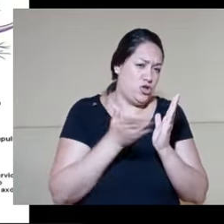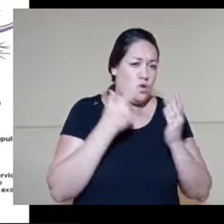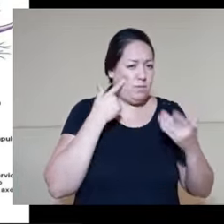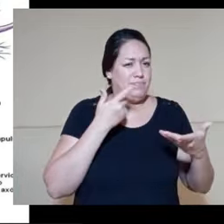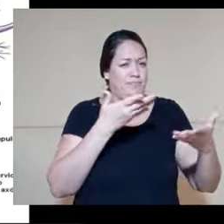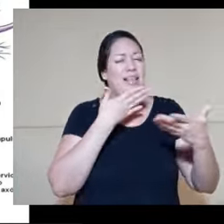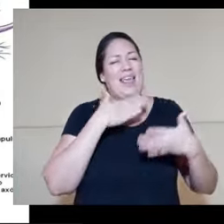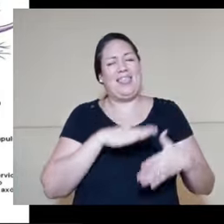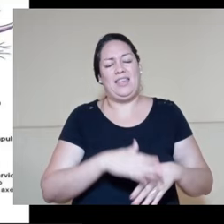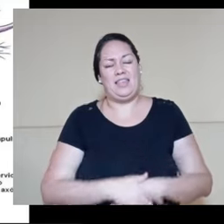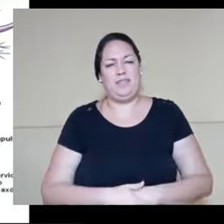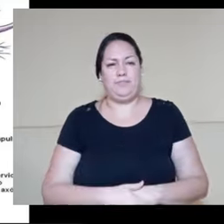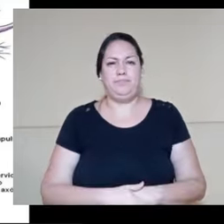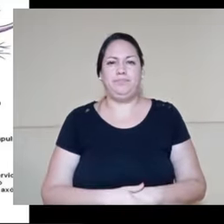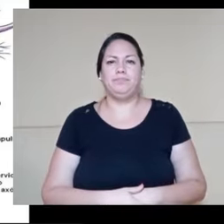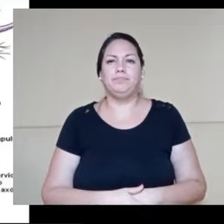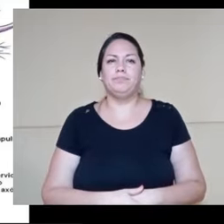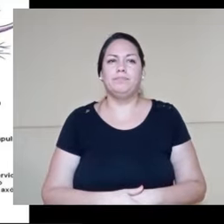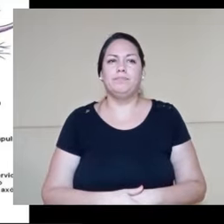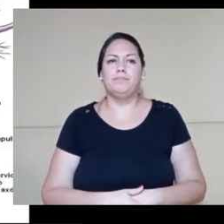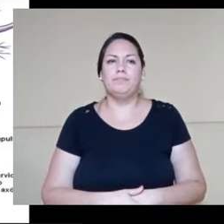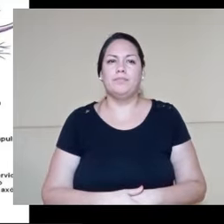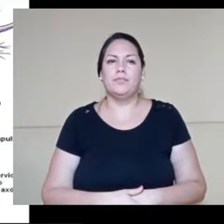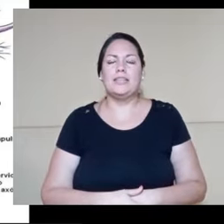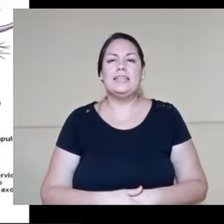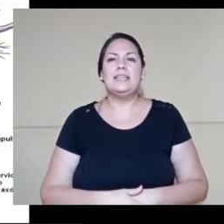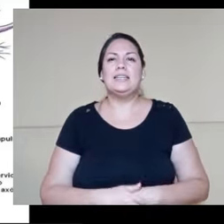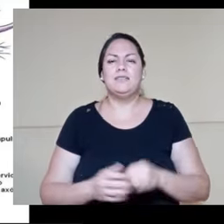la carrera después. Sí.